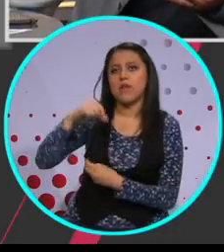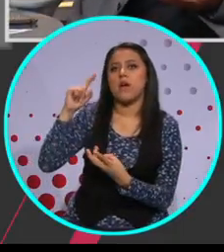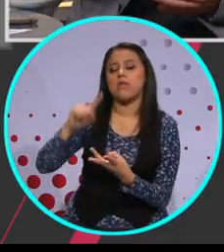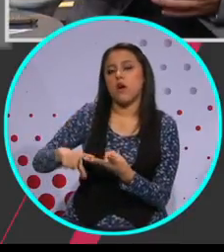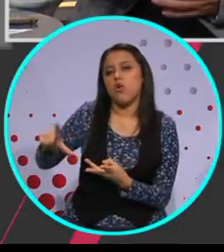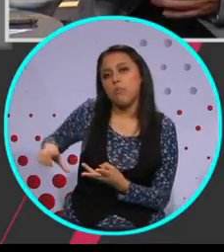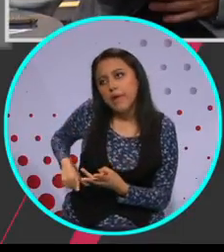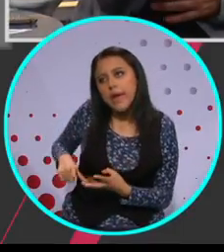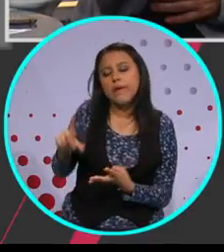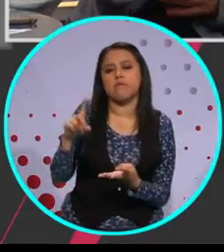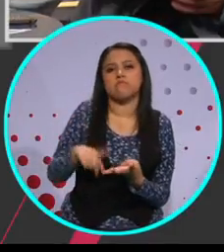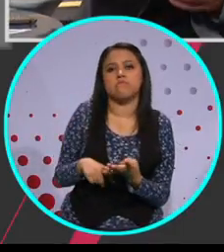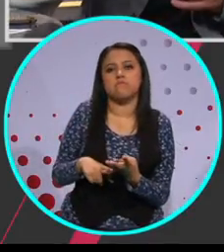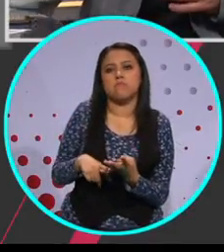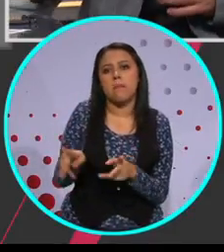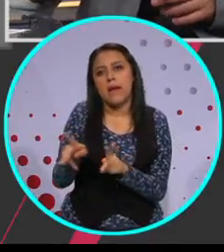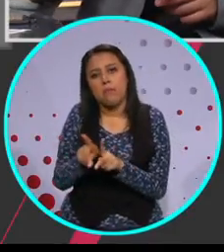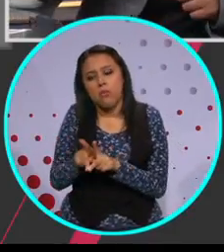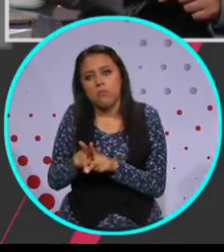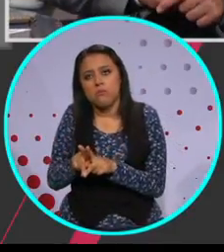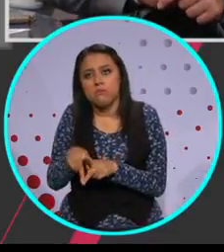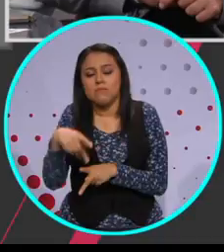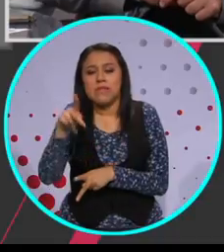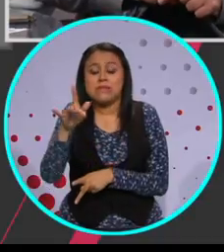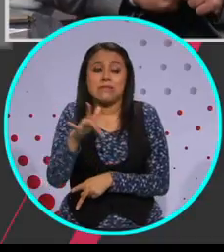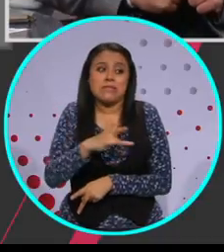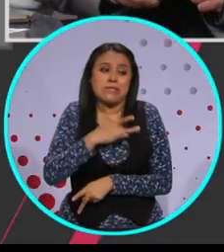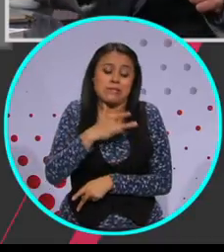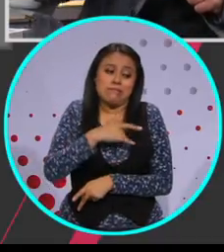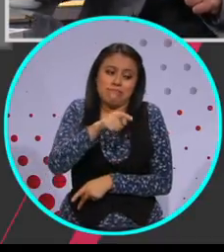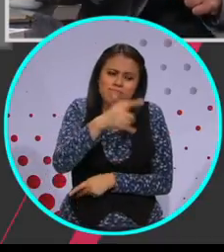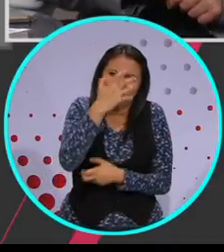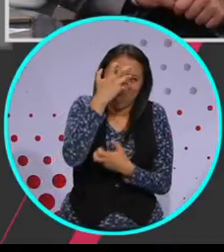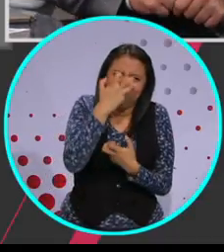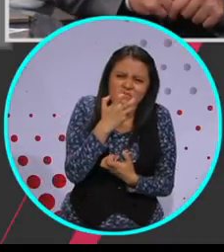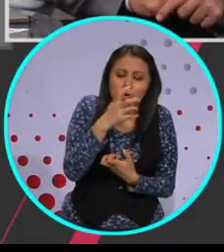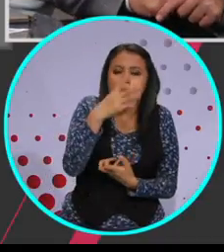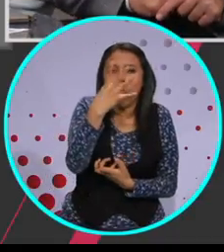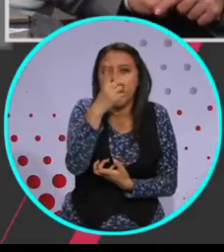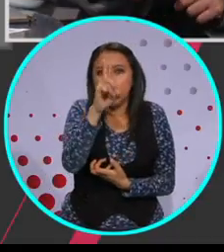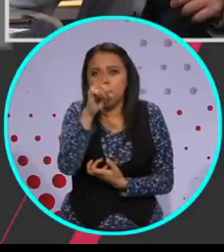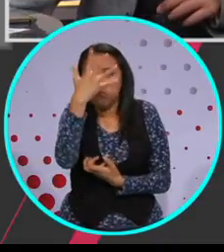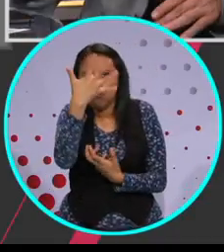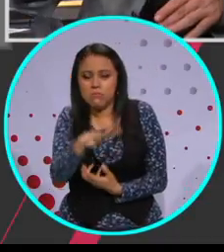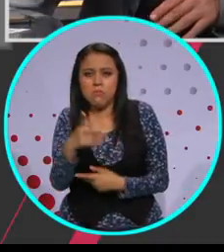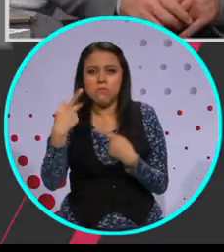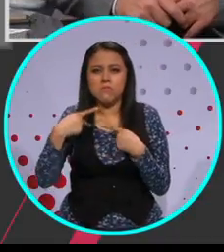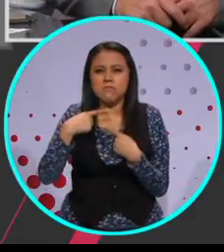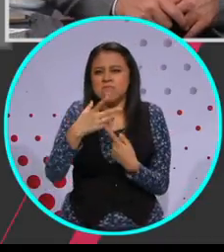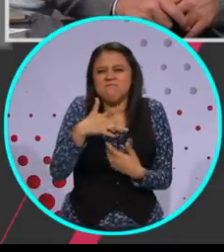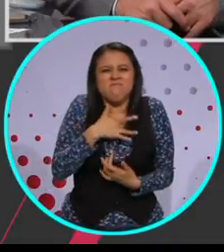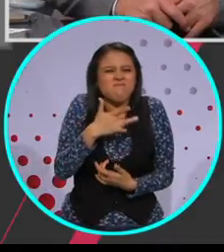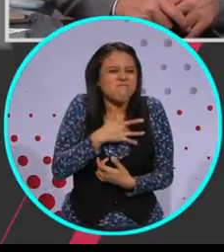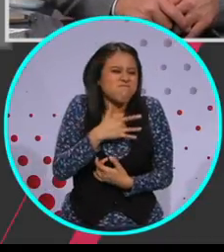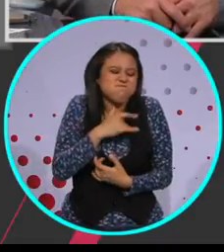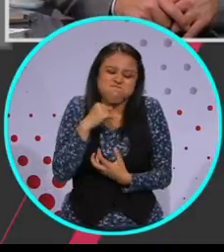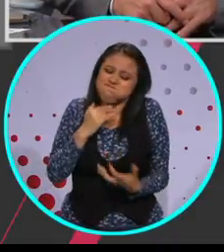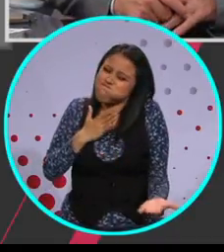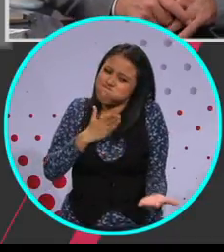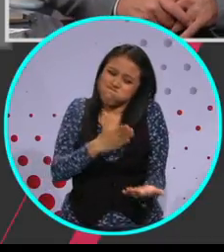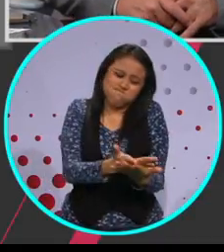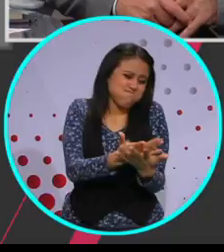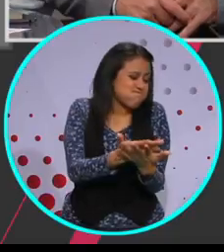gobierno oa su primo pero lo triste es que hoy cuatro de cada diez mexicanos ya no tienen esperanza pasó nuestra